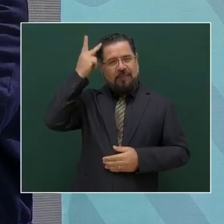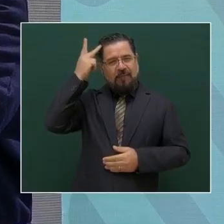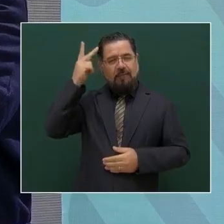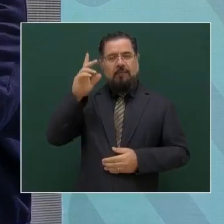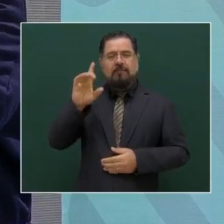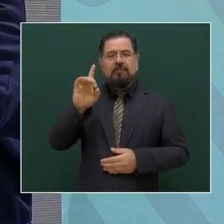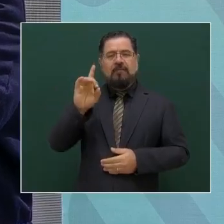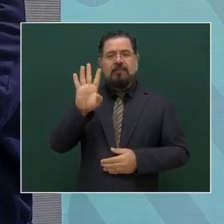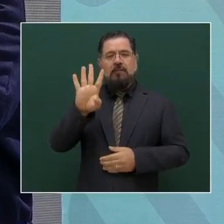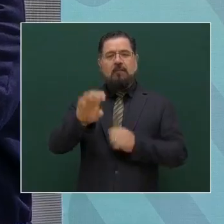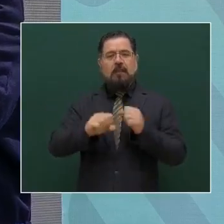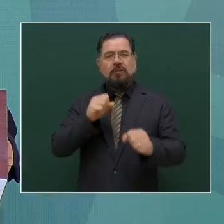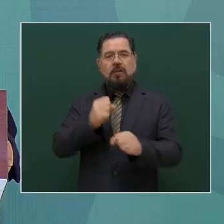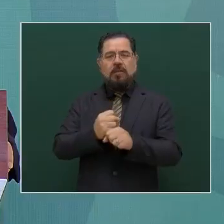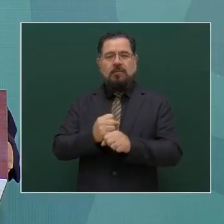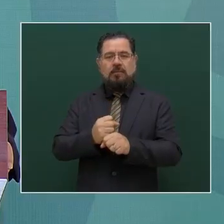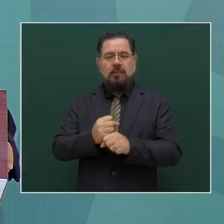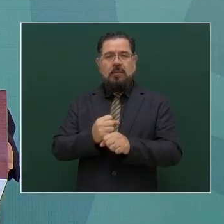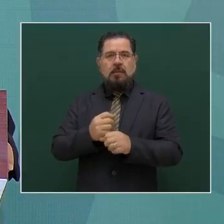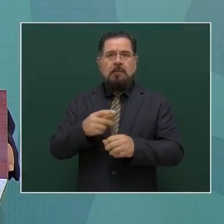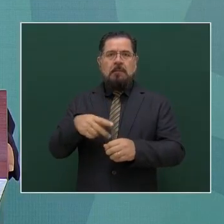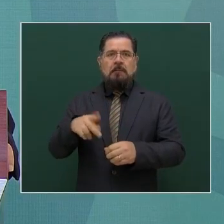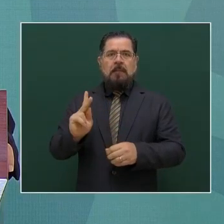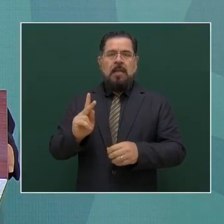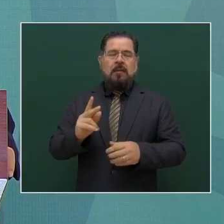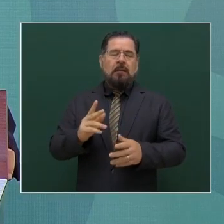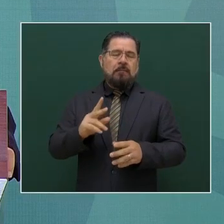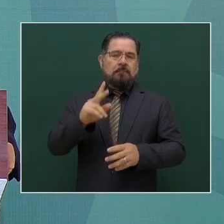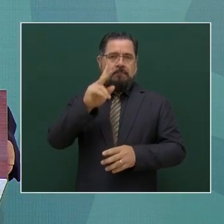pero el neoliberalismo,